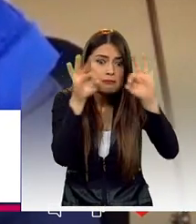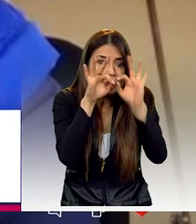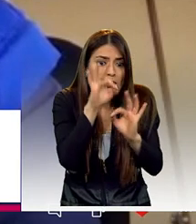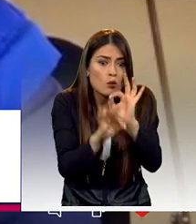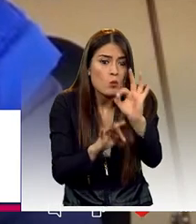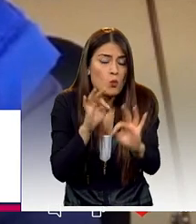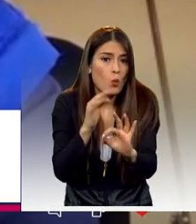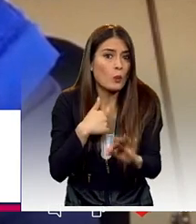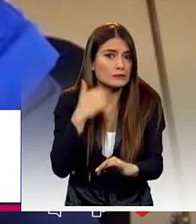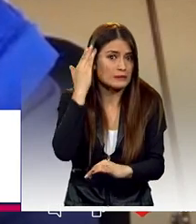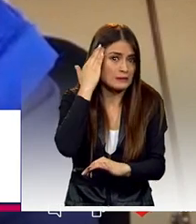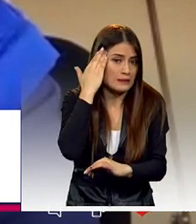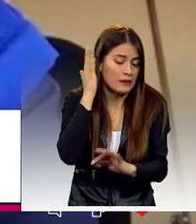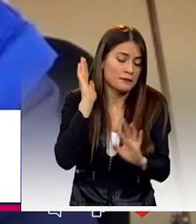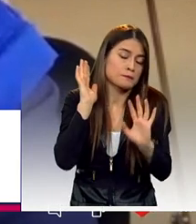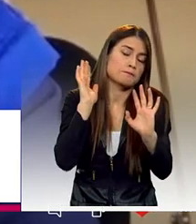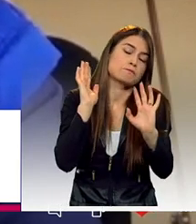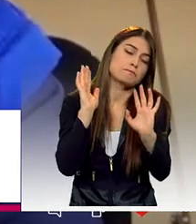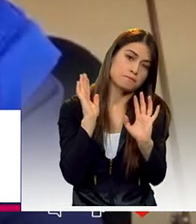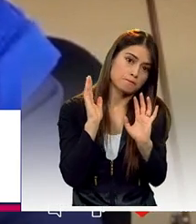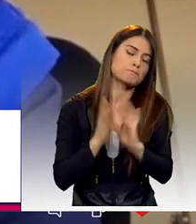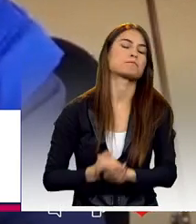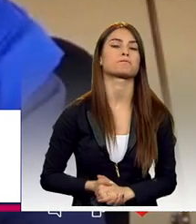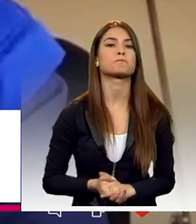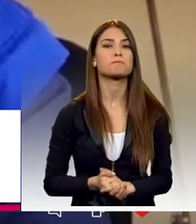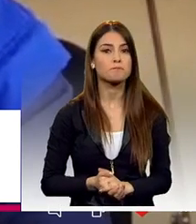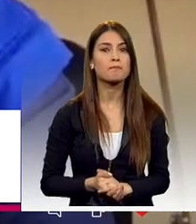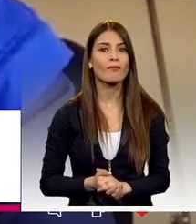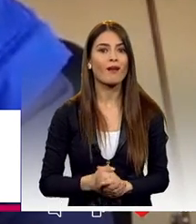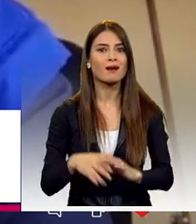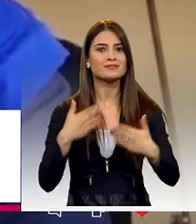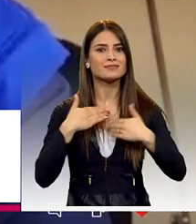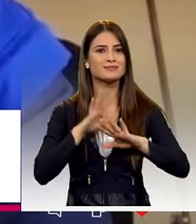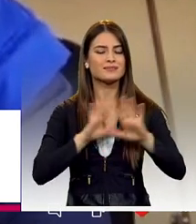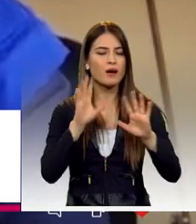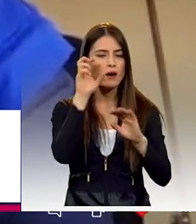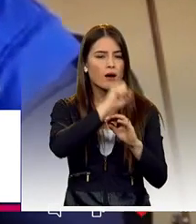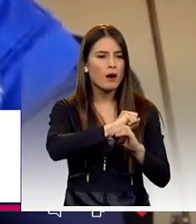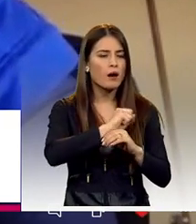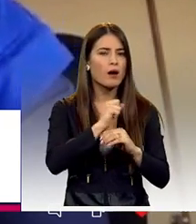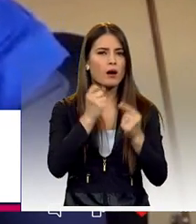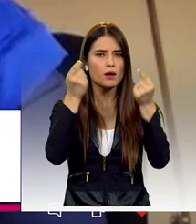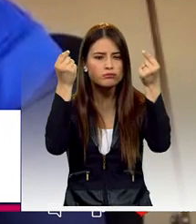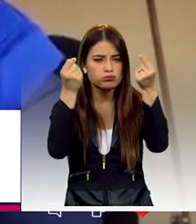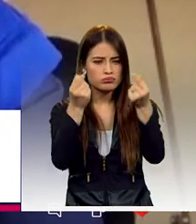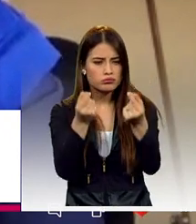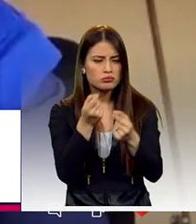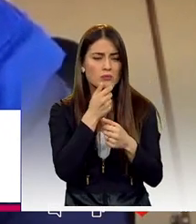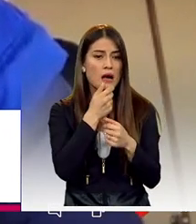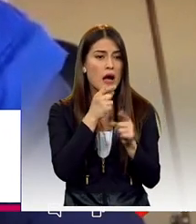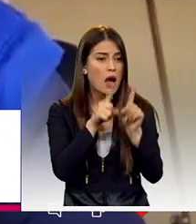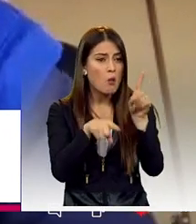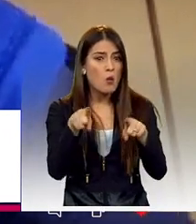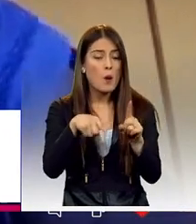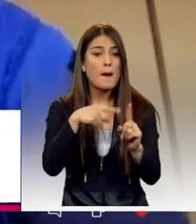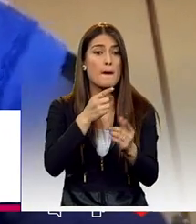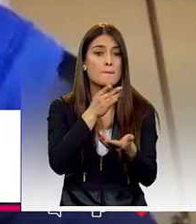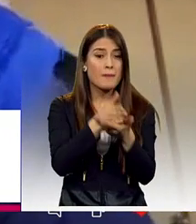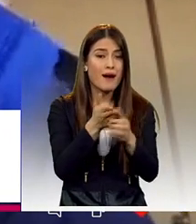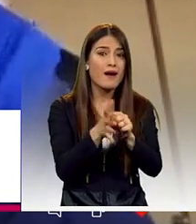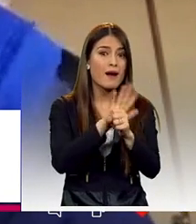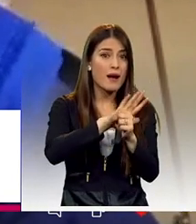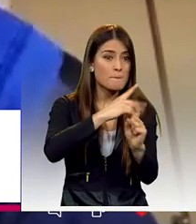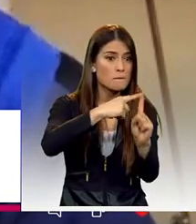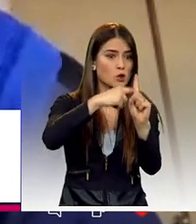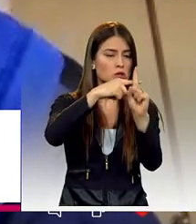registrado afortunadamente un control en el número de pacientes positivos, un cierto control en el número